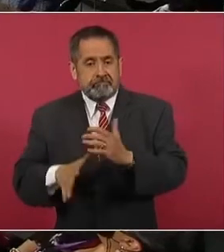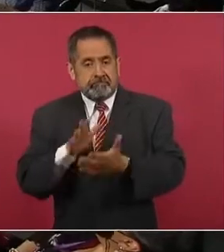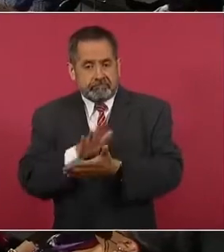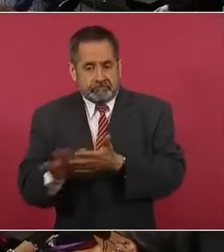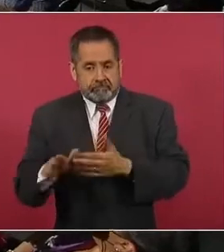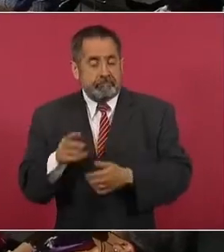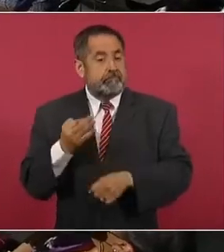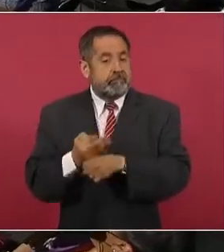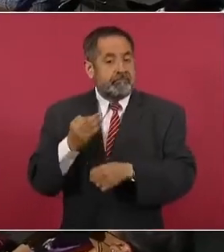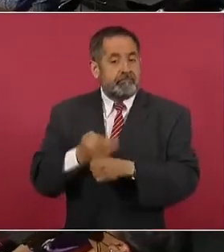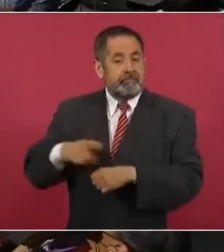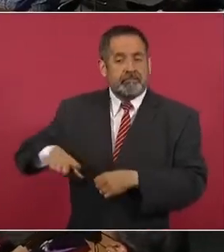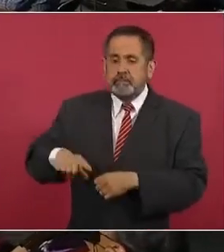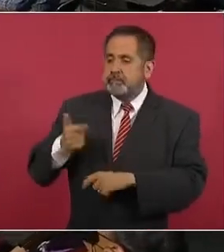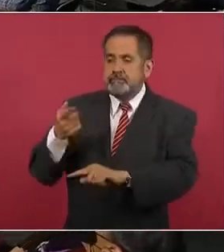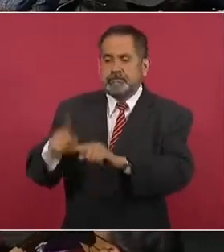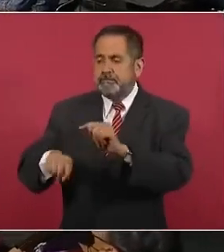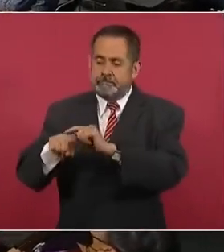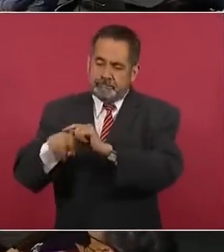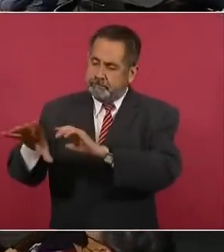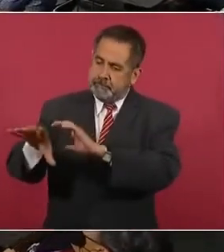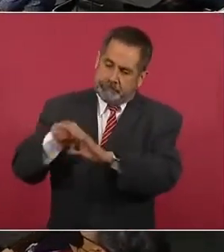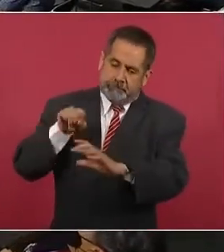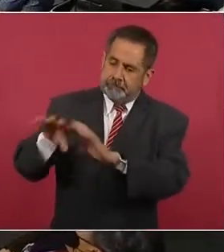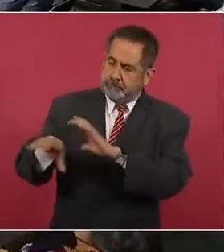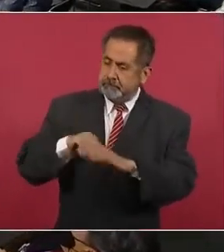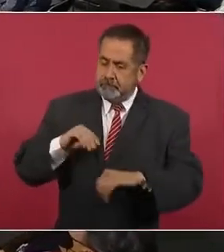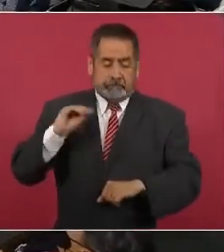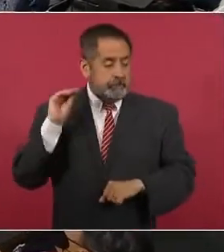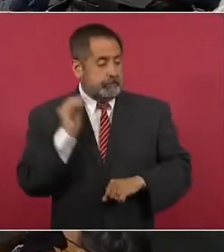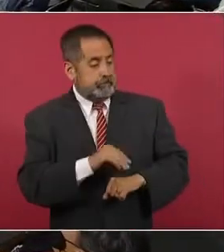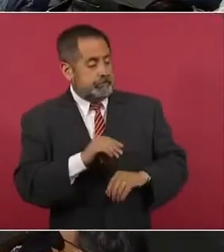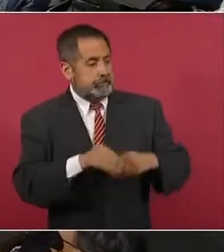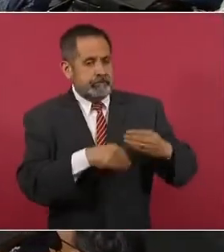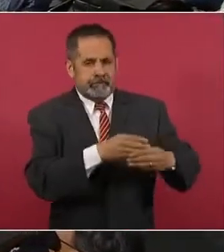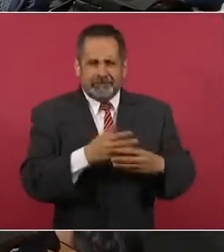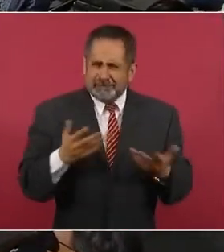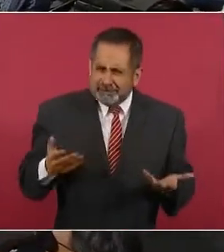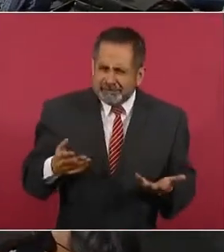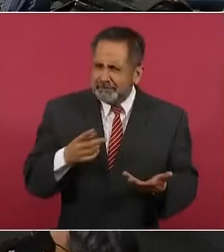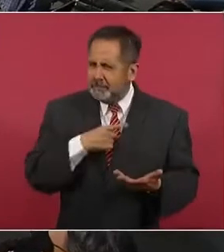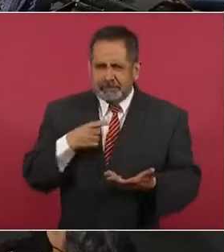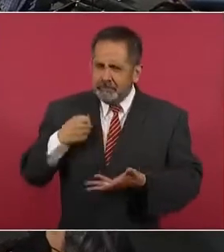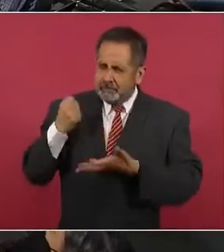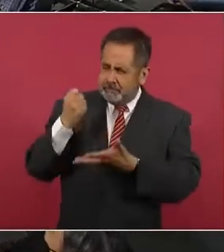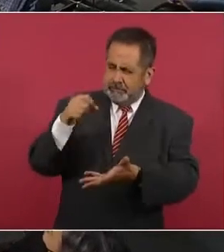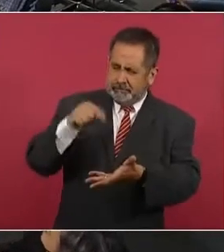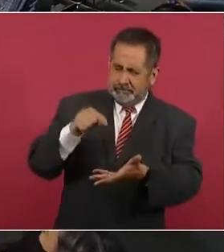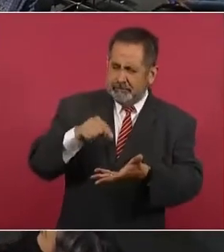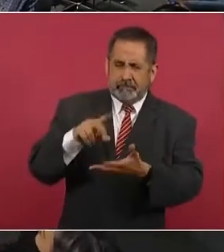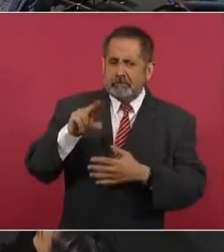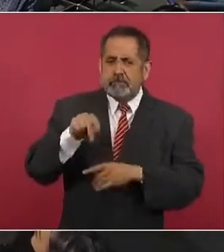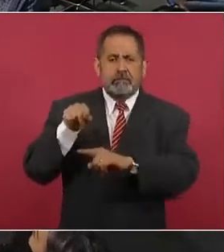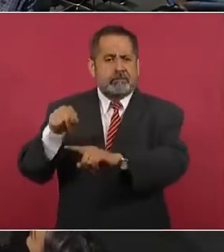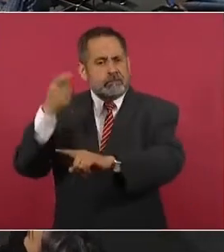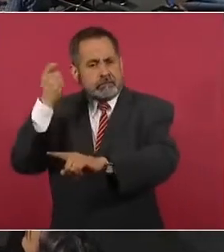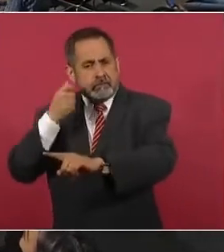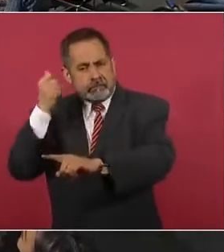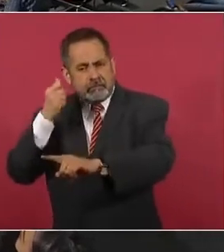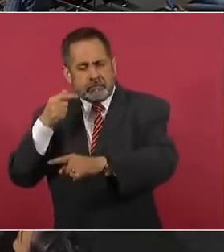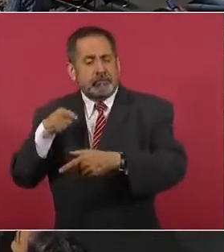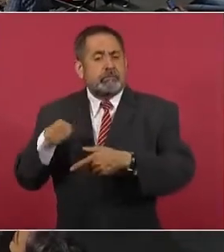dinero para financiar obra que debe hacerse con el presupuesto de Jalisco y con los 6,200 millones de